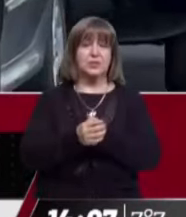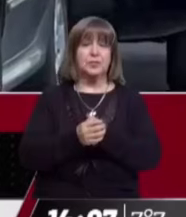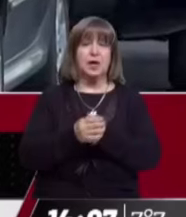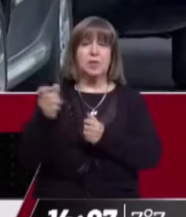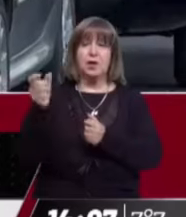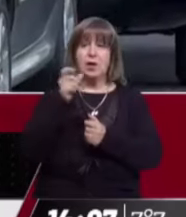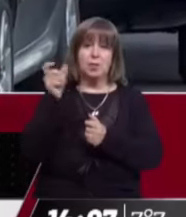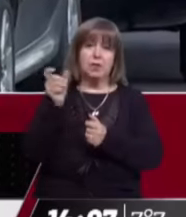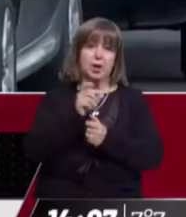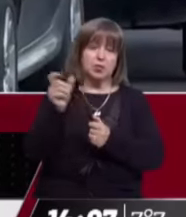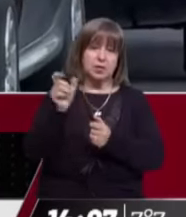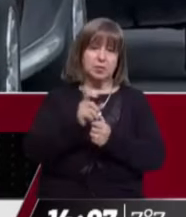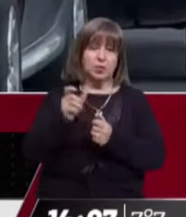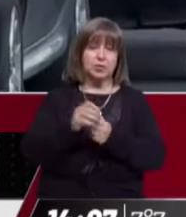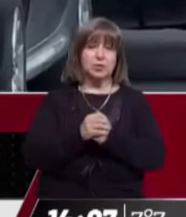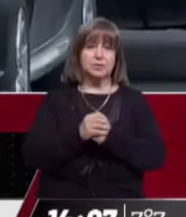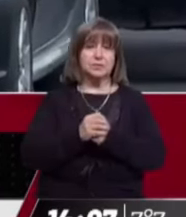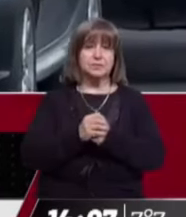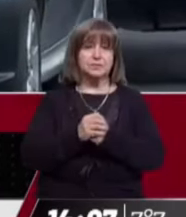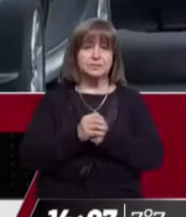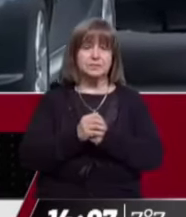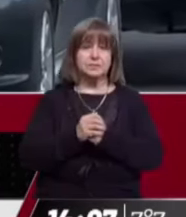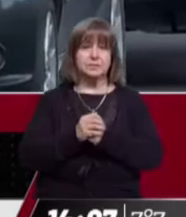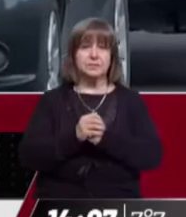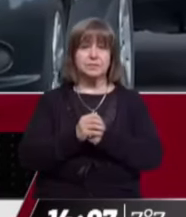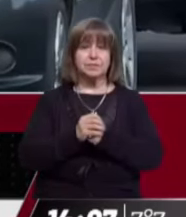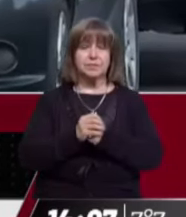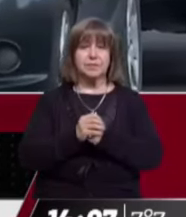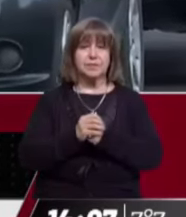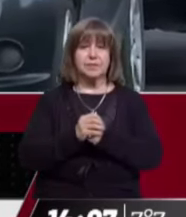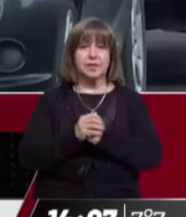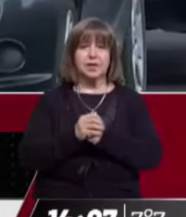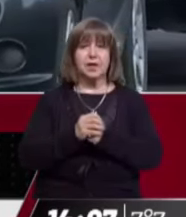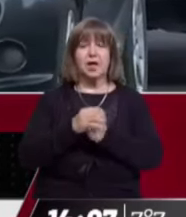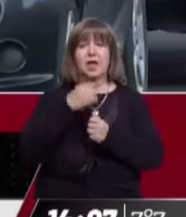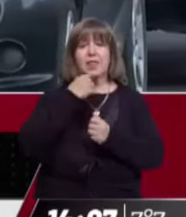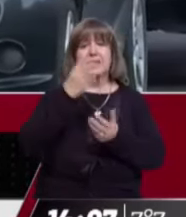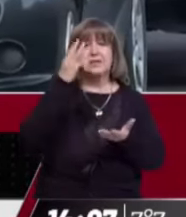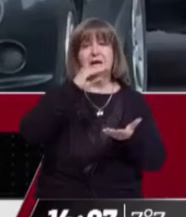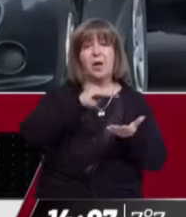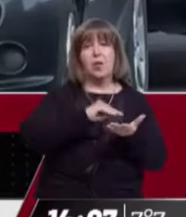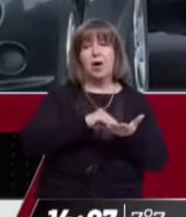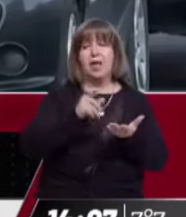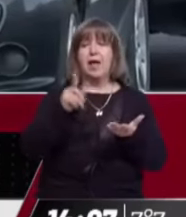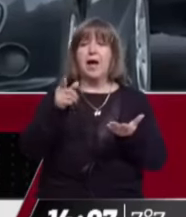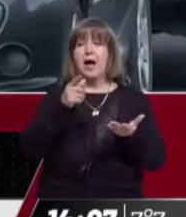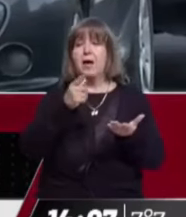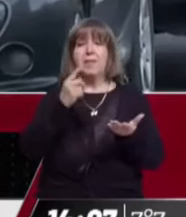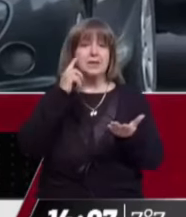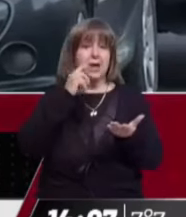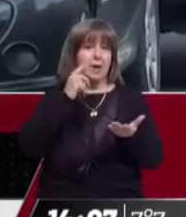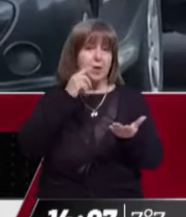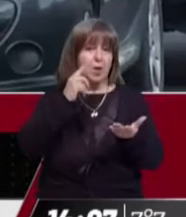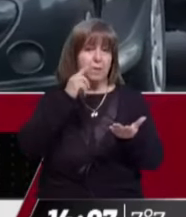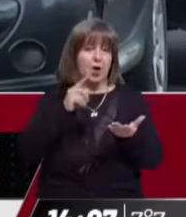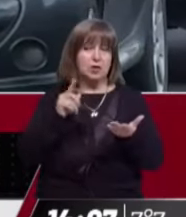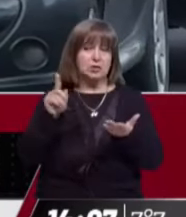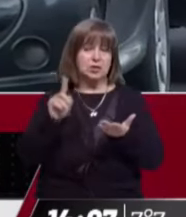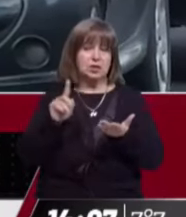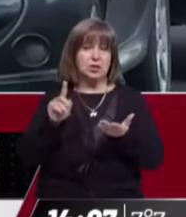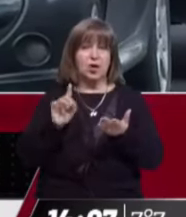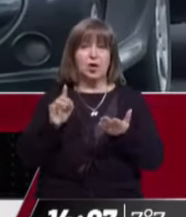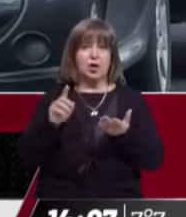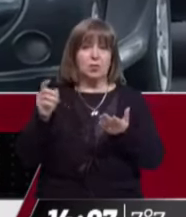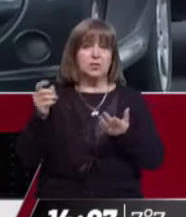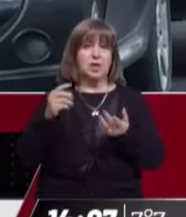Según la abogada, fue una estrategia. ¿Una estrategia de quién? Ustedes como defensa, esperar y trasladar la declaración de los deportistas. Si